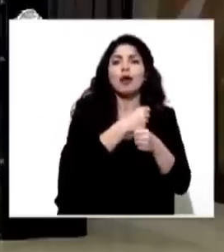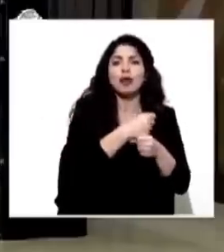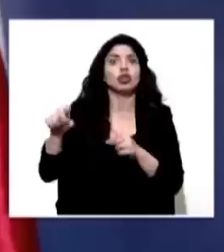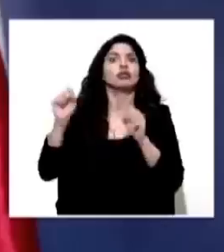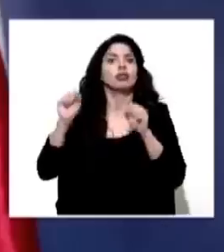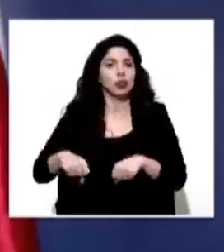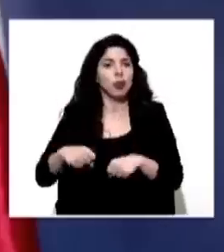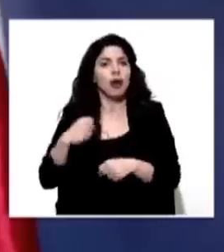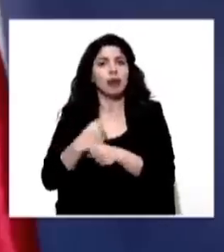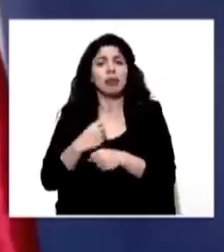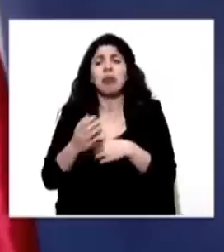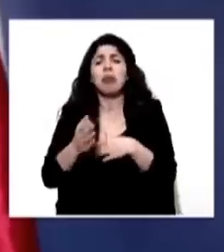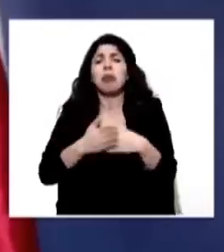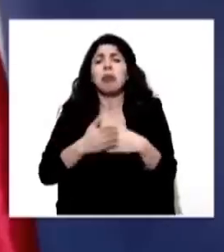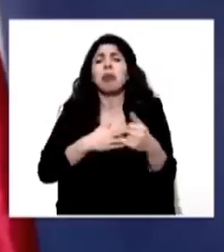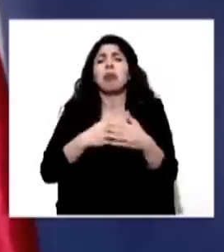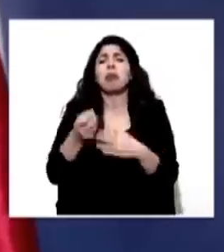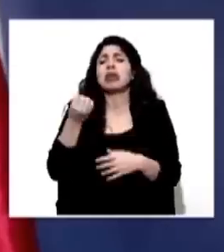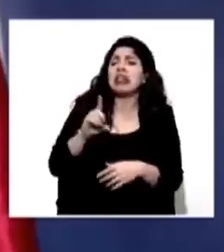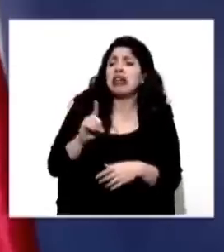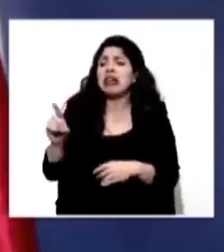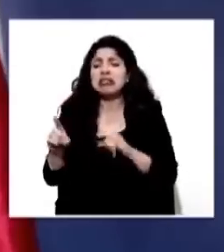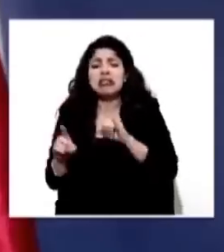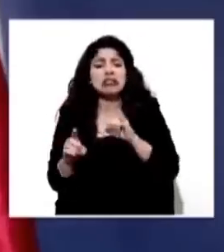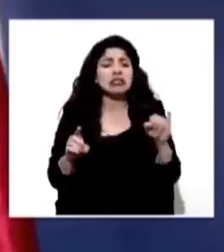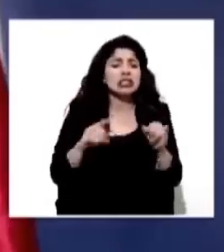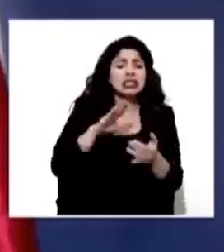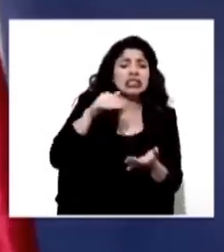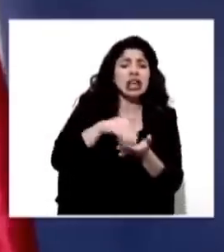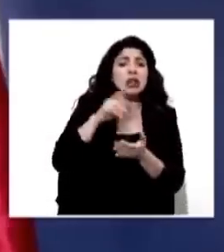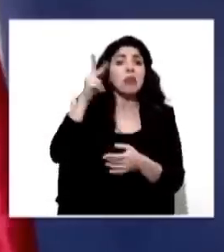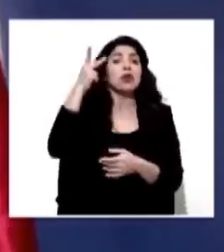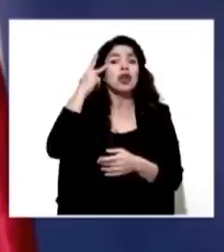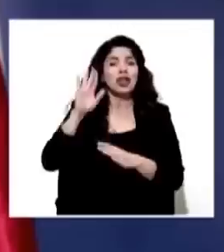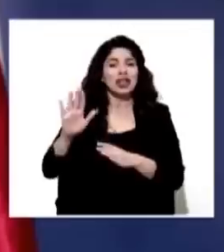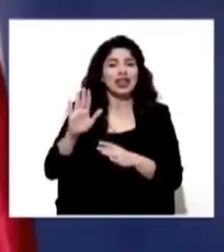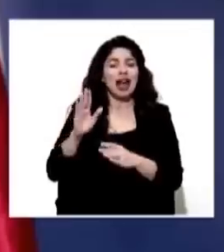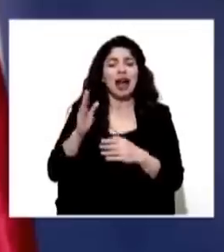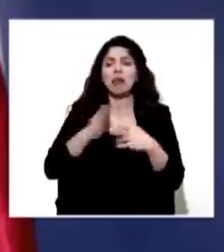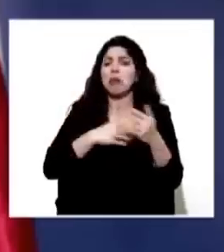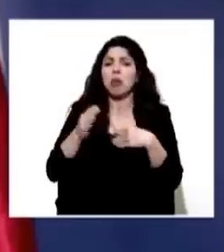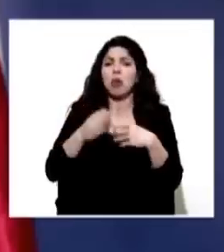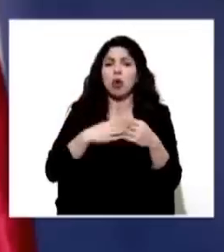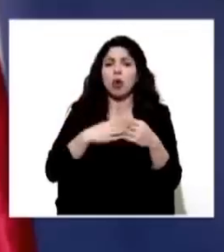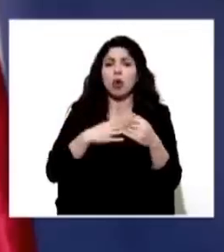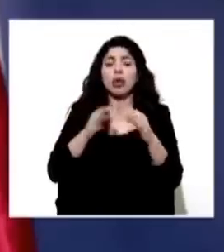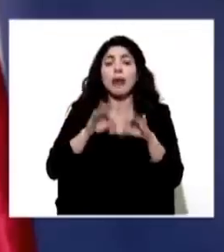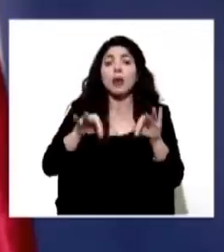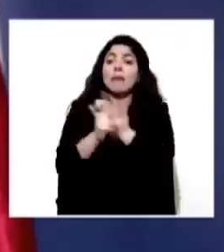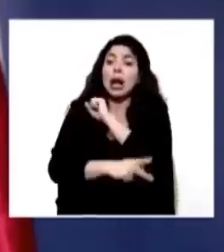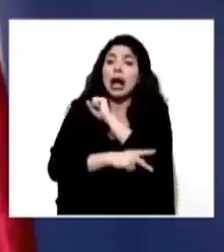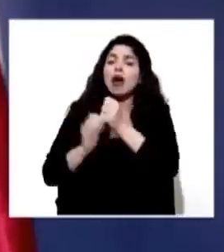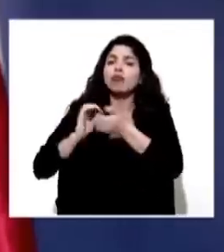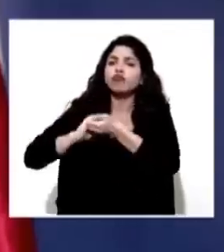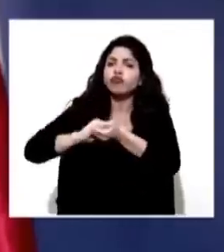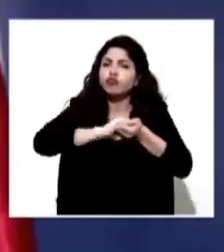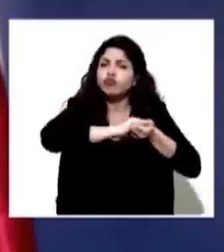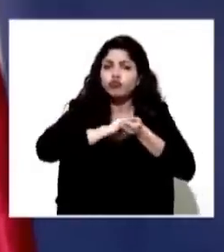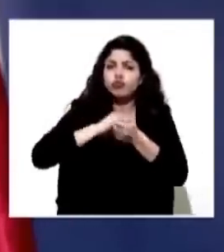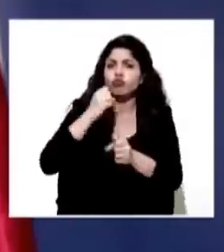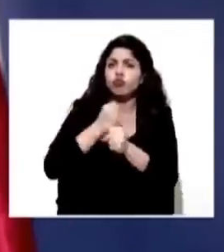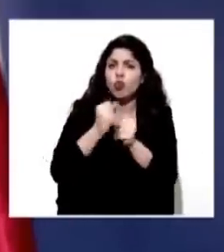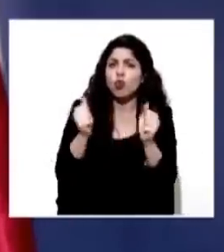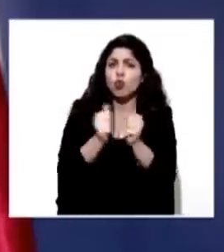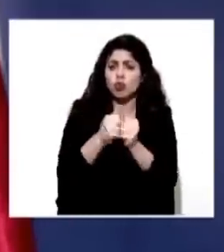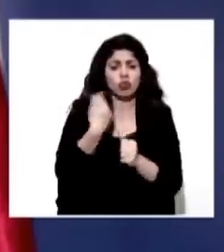políticos, sean de derecha, izquierda, centro. Debemos trabajar con los demás países. Nosotros asumimos